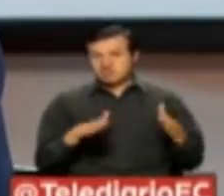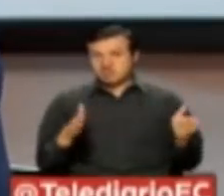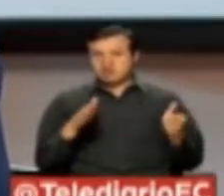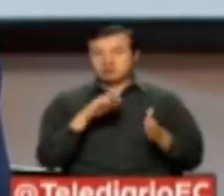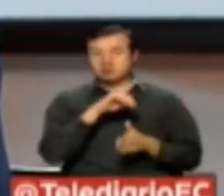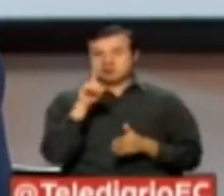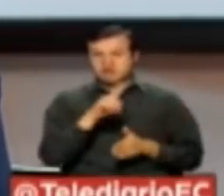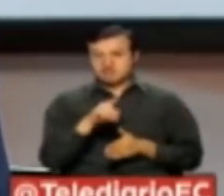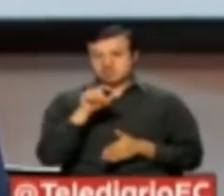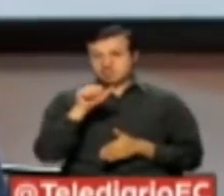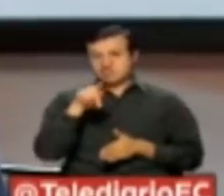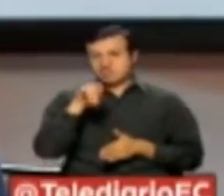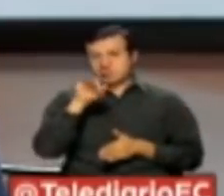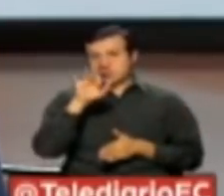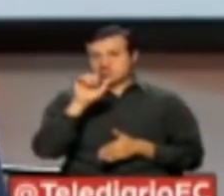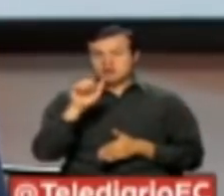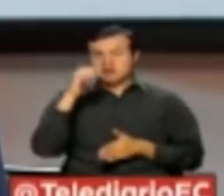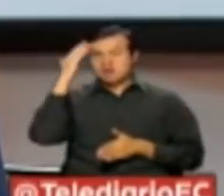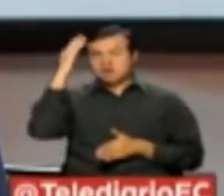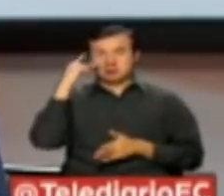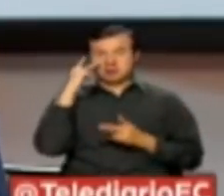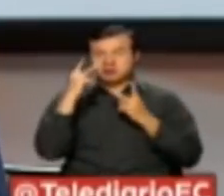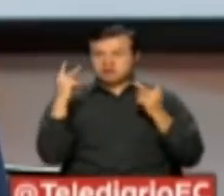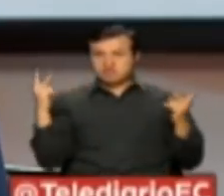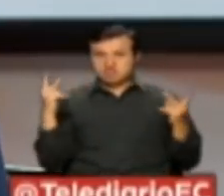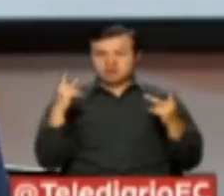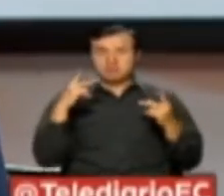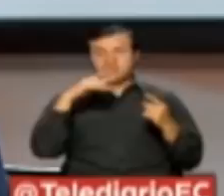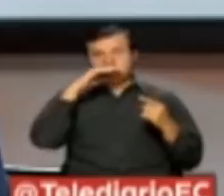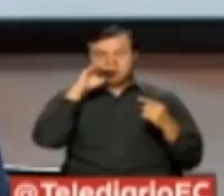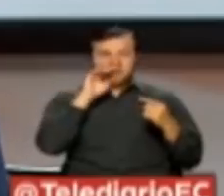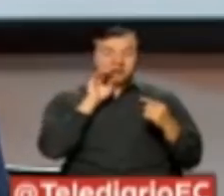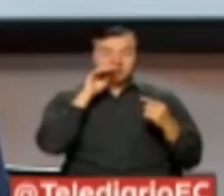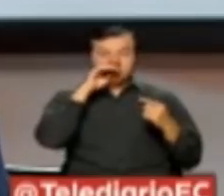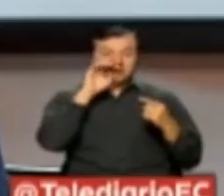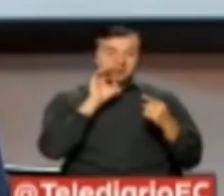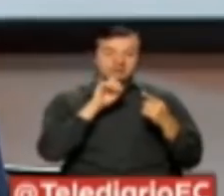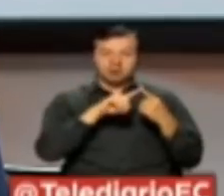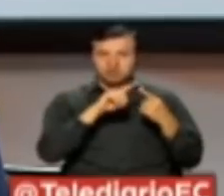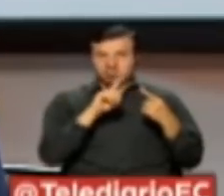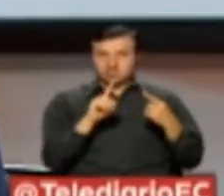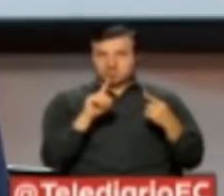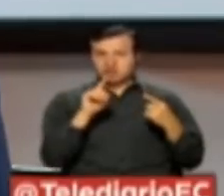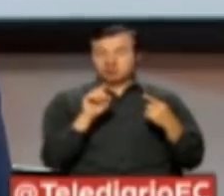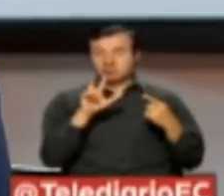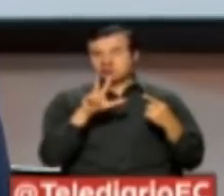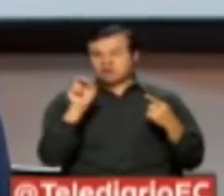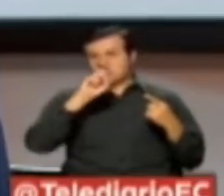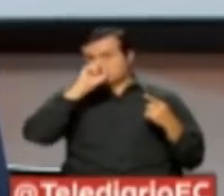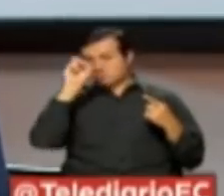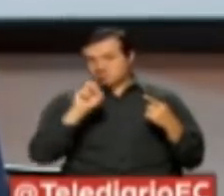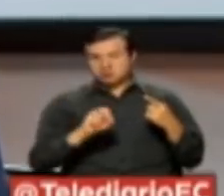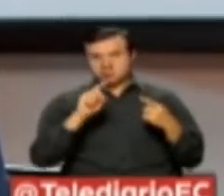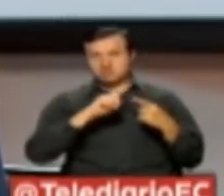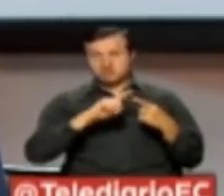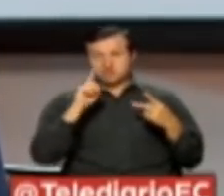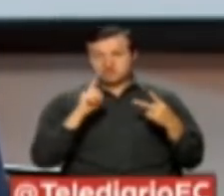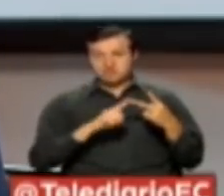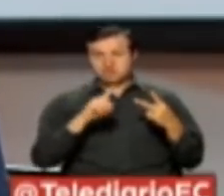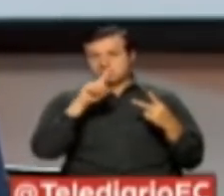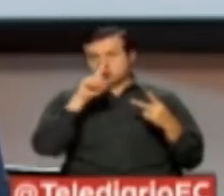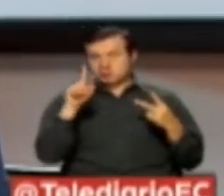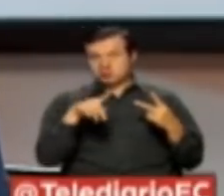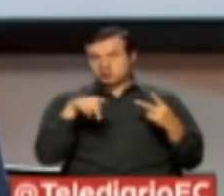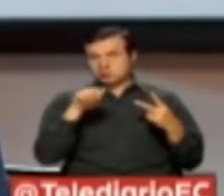a juan zapata para la alcaldía y los resultados son pacos montaje de paco moncayo tiene un 30% le sigue juan